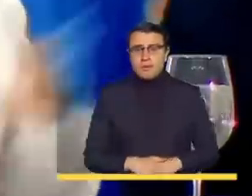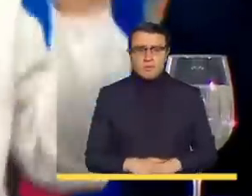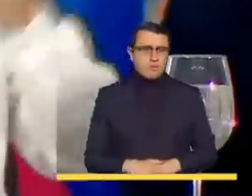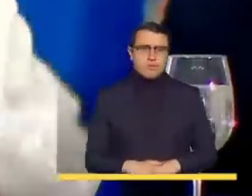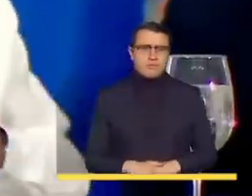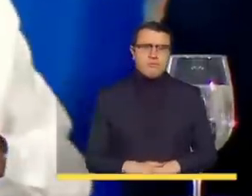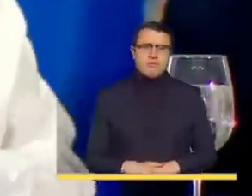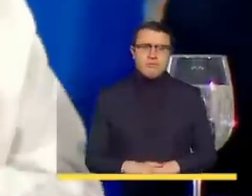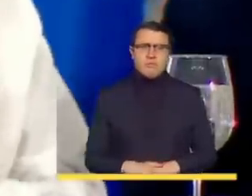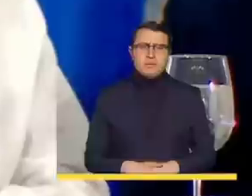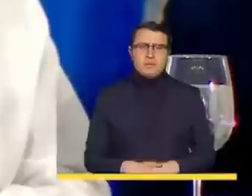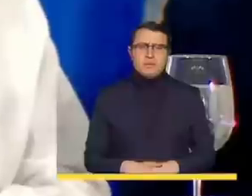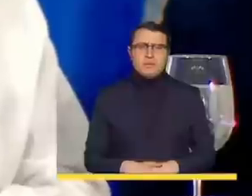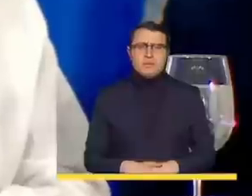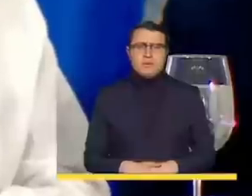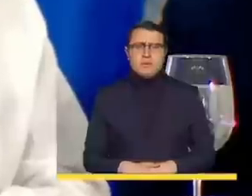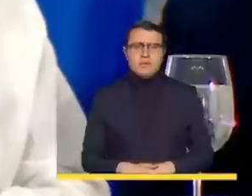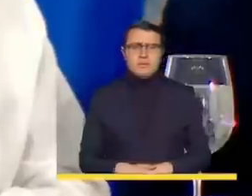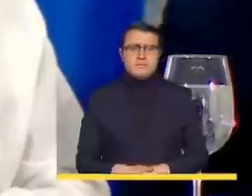y no nos trajeron